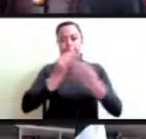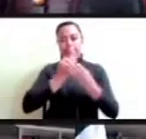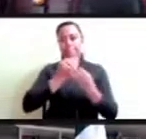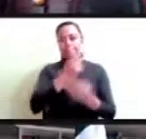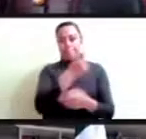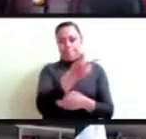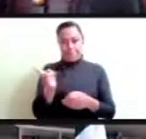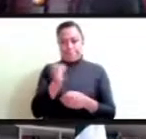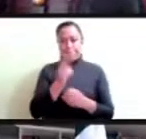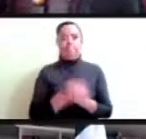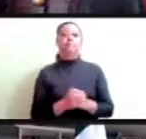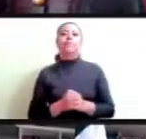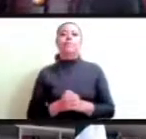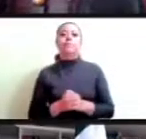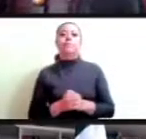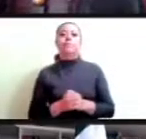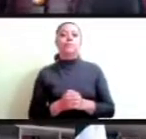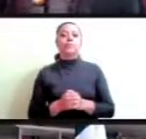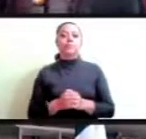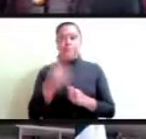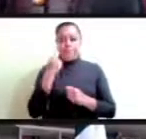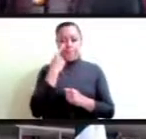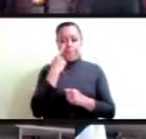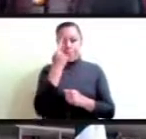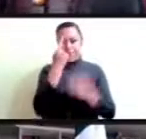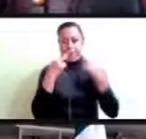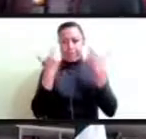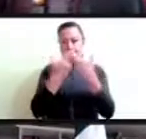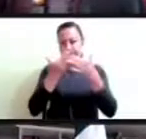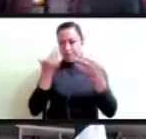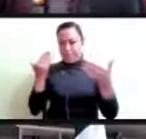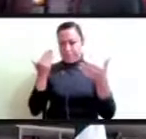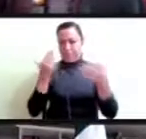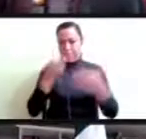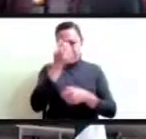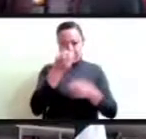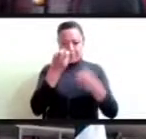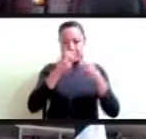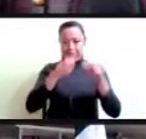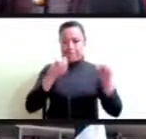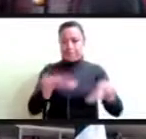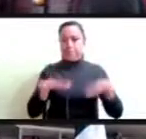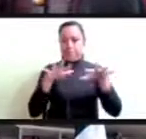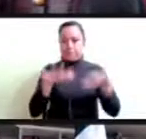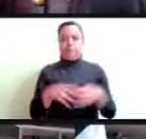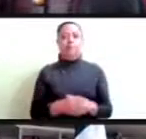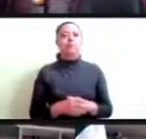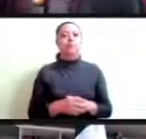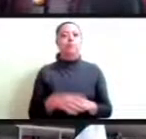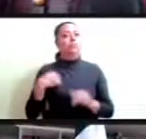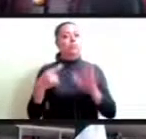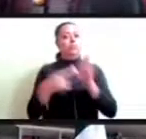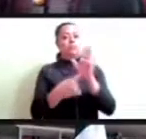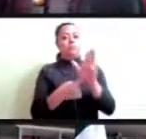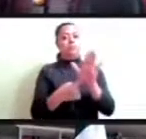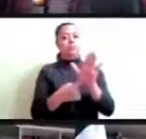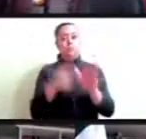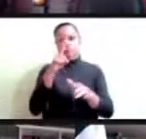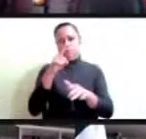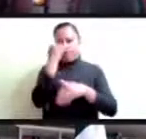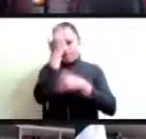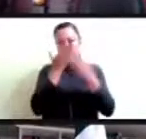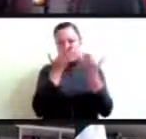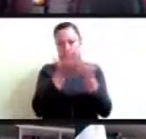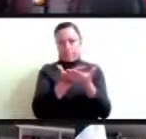Bien, en la sesión pasada de este pleno, presenté una iniciativa de ley